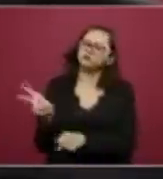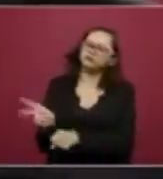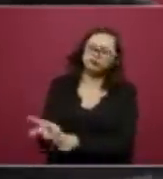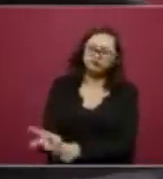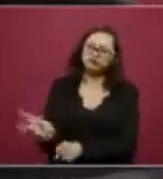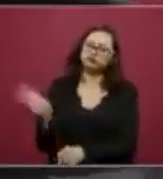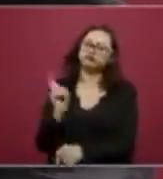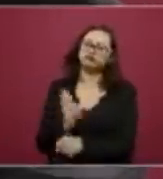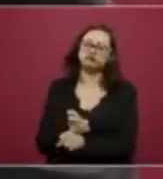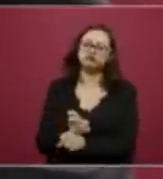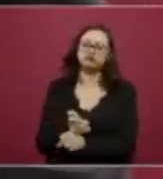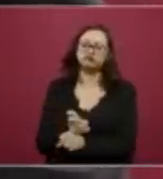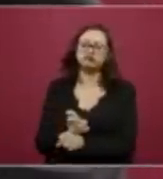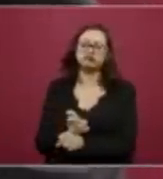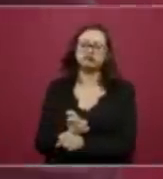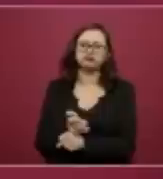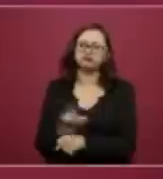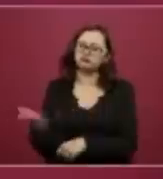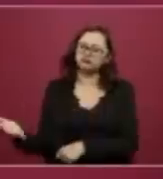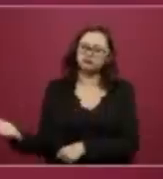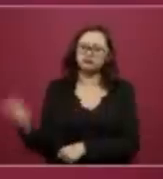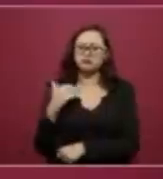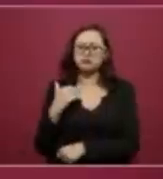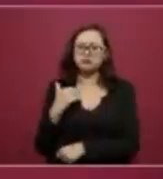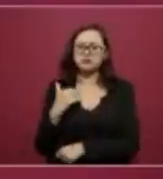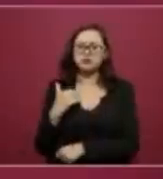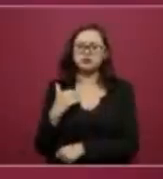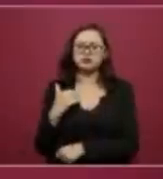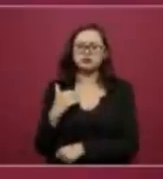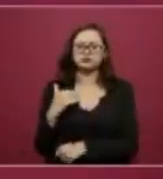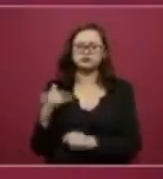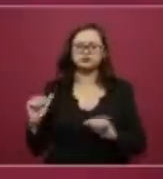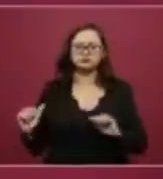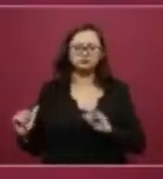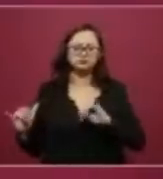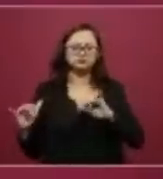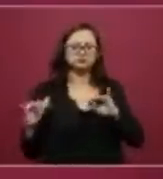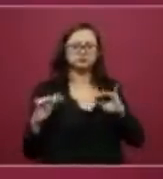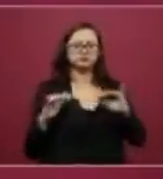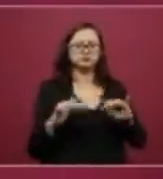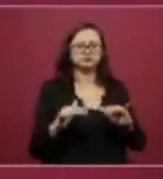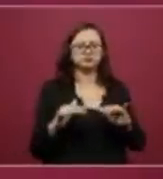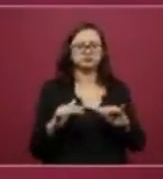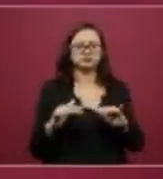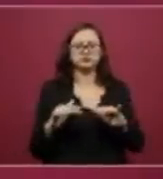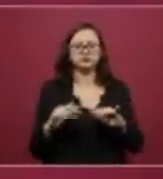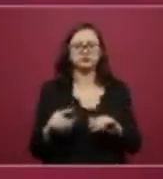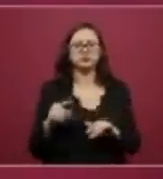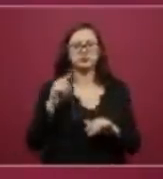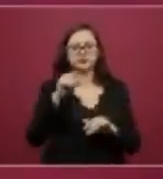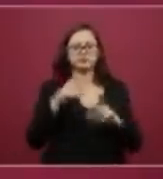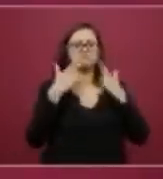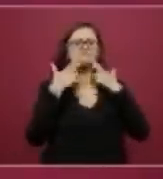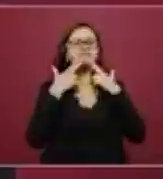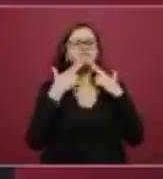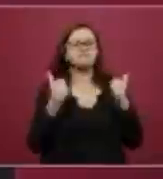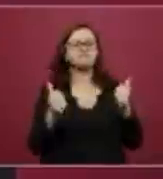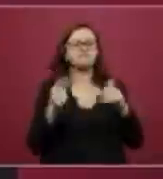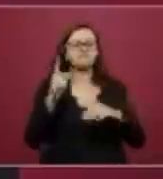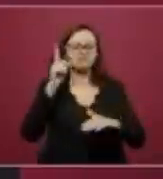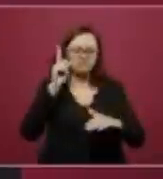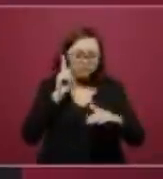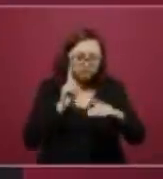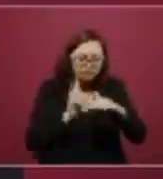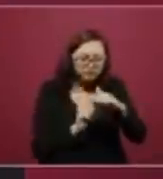a un encuentro y al entrar al casco de la hacienda se le disparó